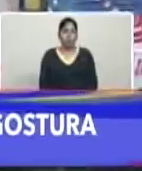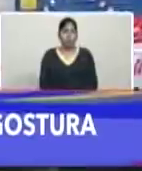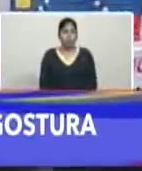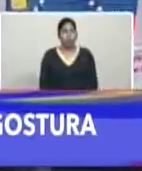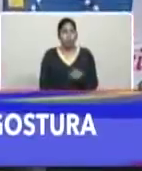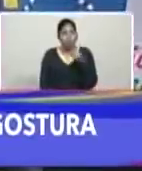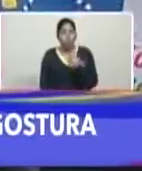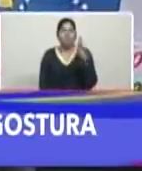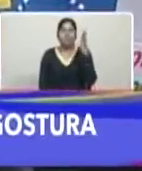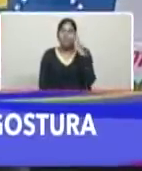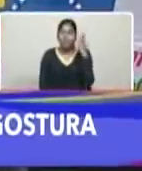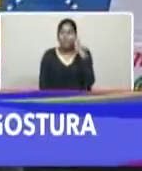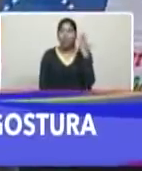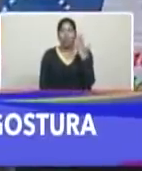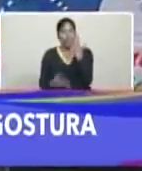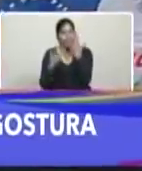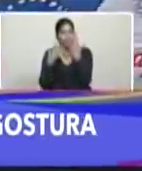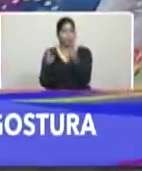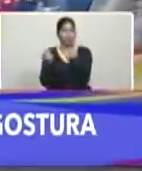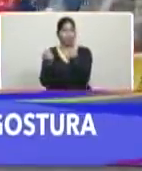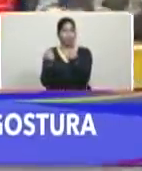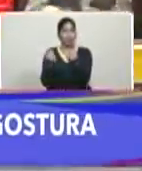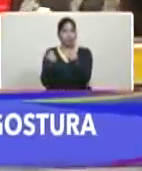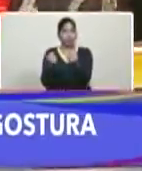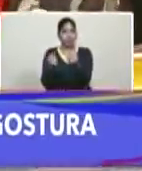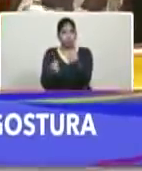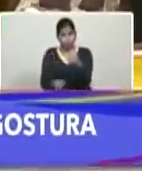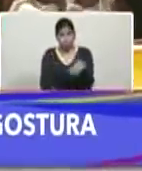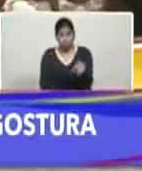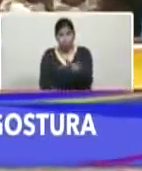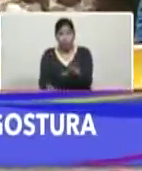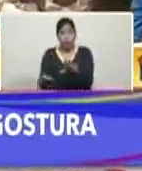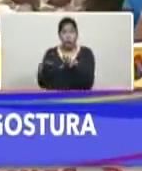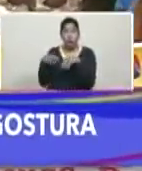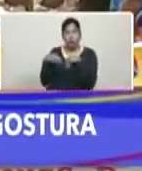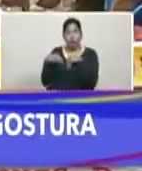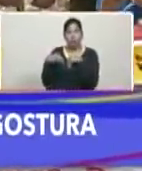deben saber, entender, y así lo deben asumir.